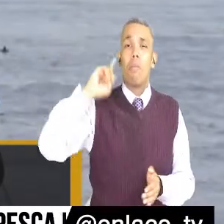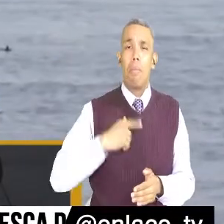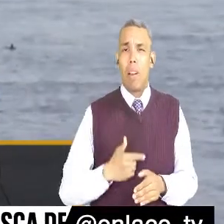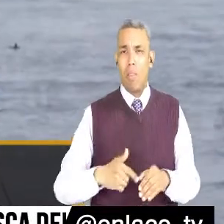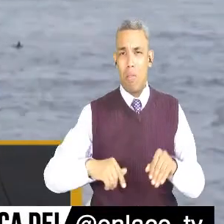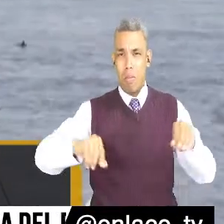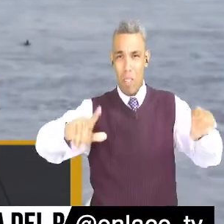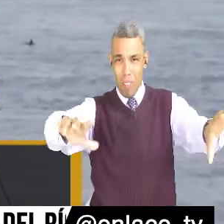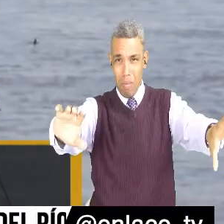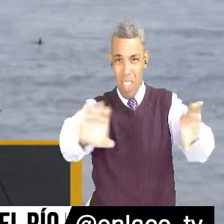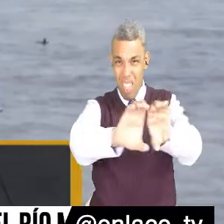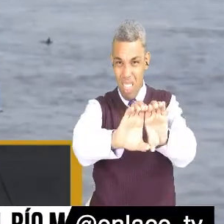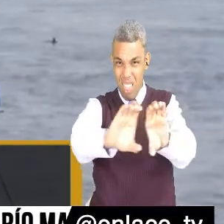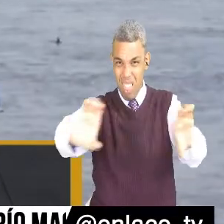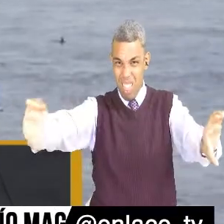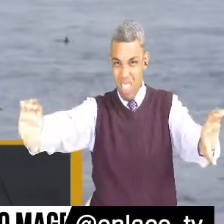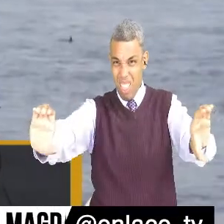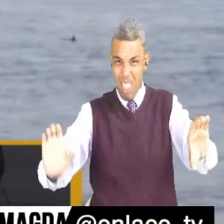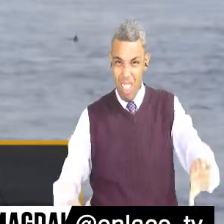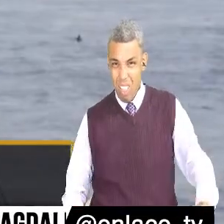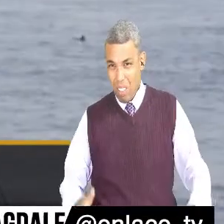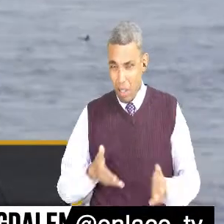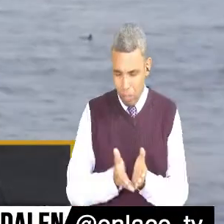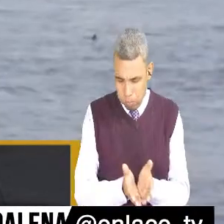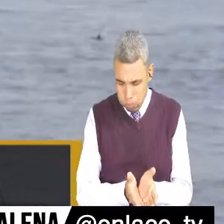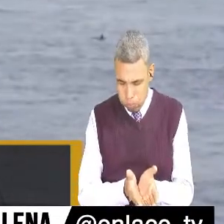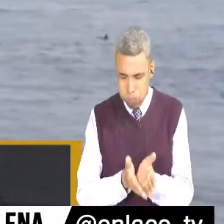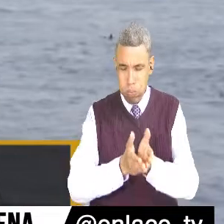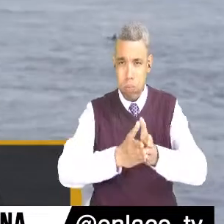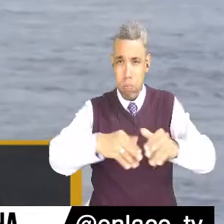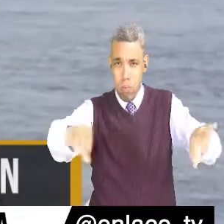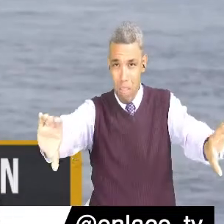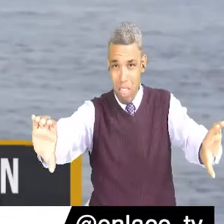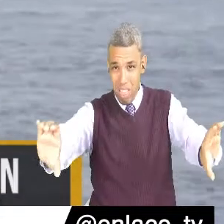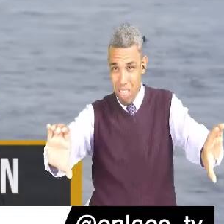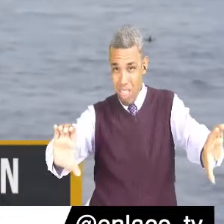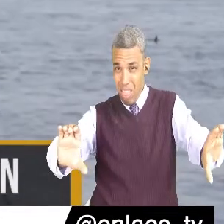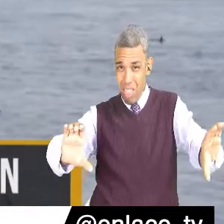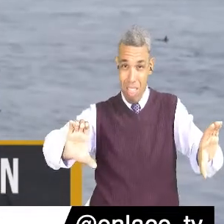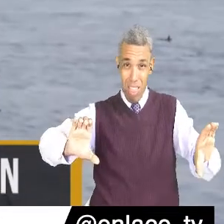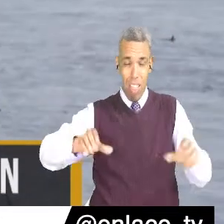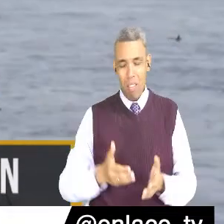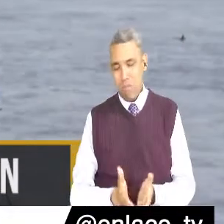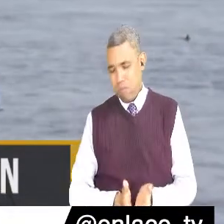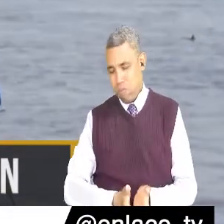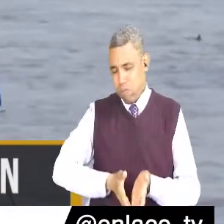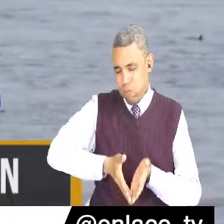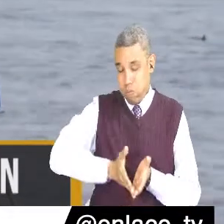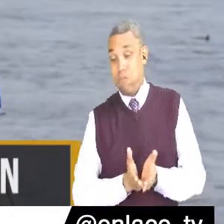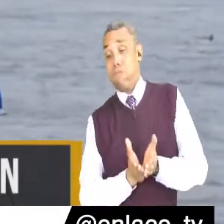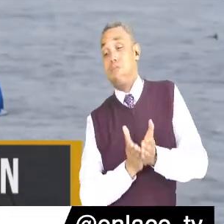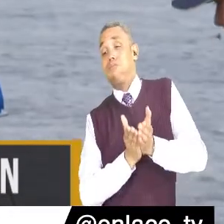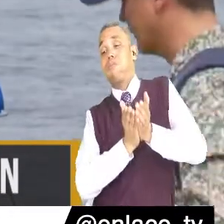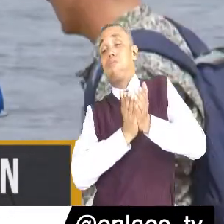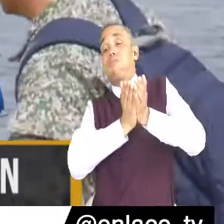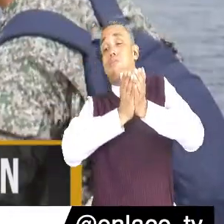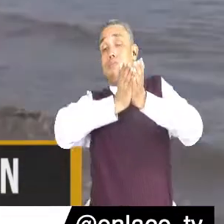una de esas mi hermano agarró a una de mis hermanas para salvarla, pero ella le dijo que lo soltara, que ella, porque ellos todos saben